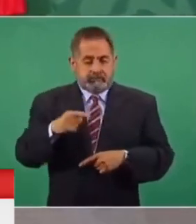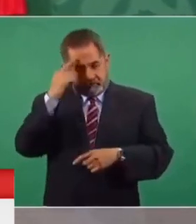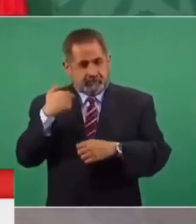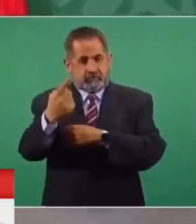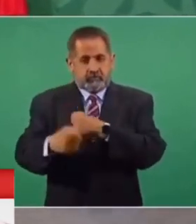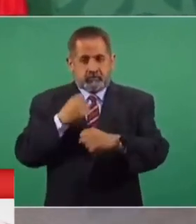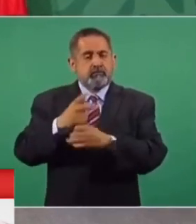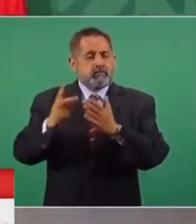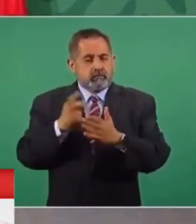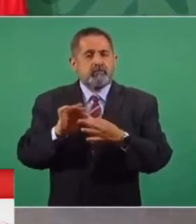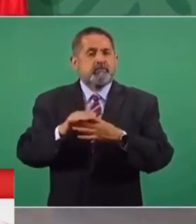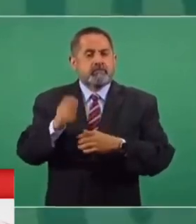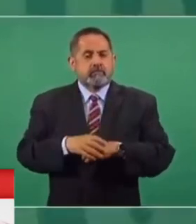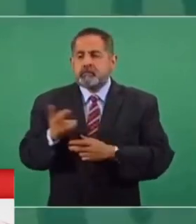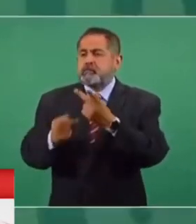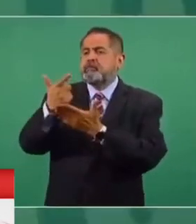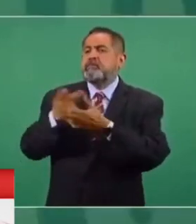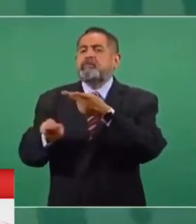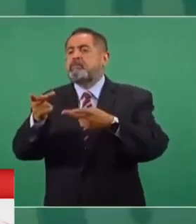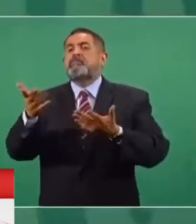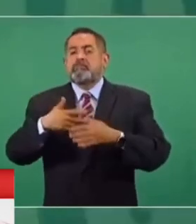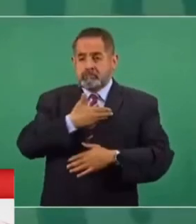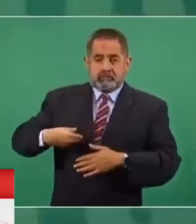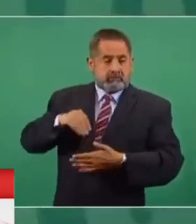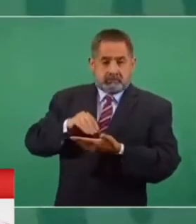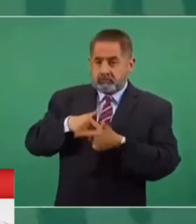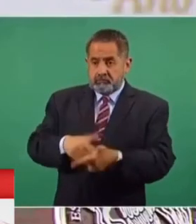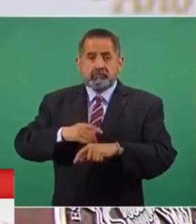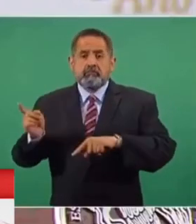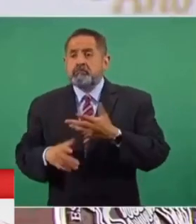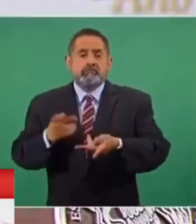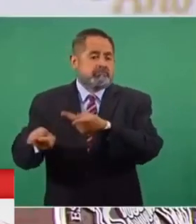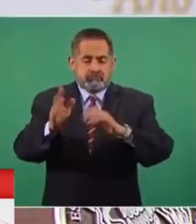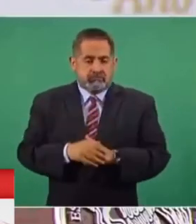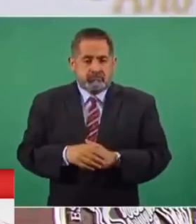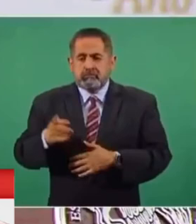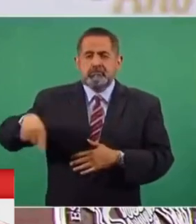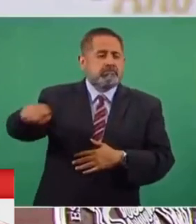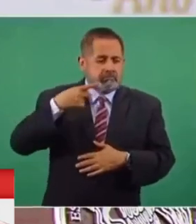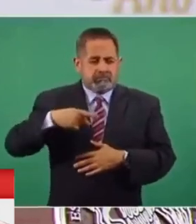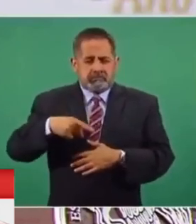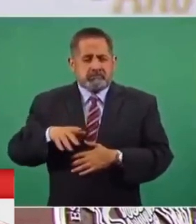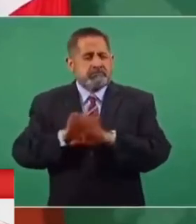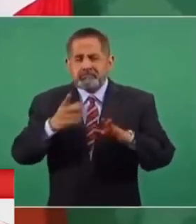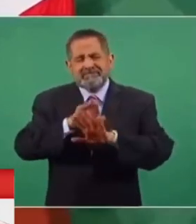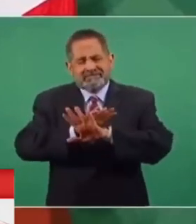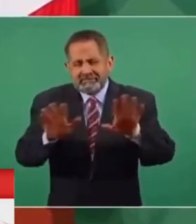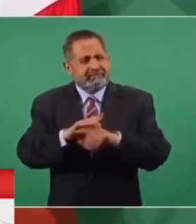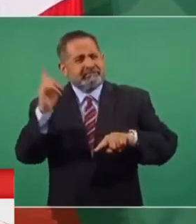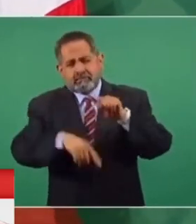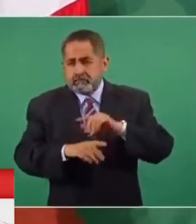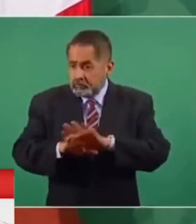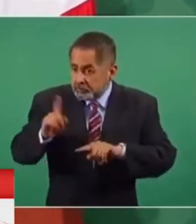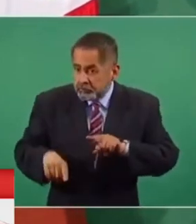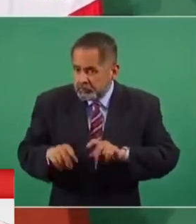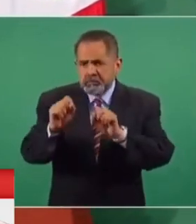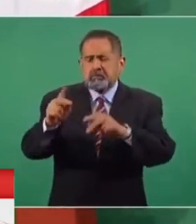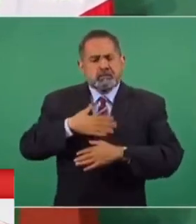viene va a haber una consulta para la revocación del mandato. Y cuando la gente diga que ya no quiere que yo esté, me